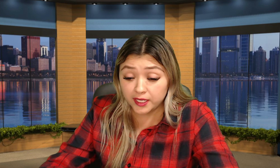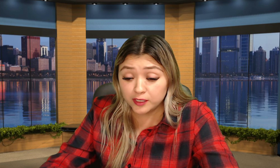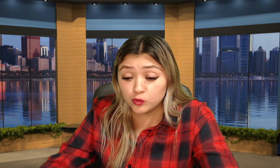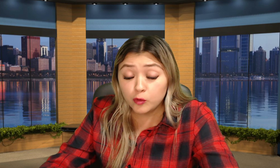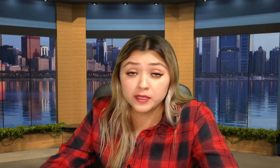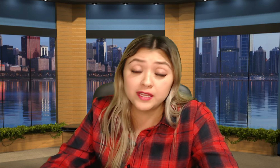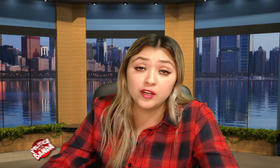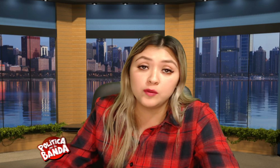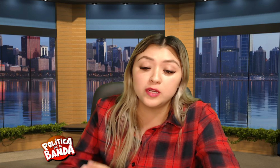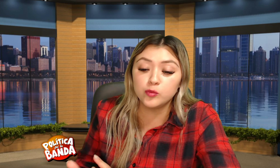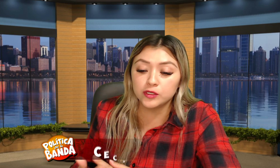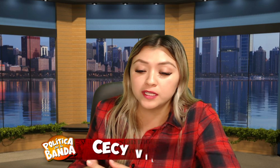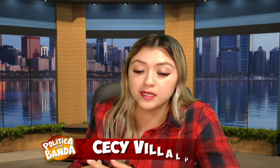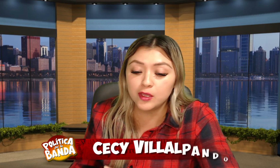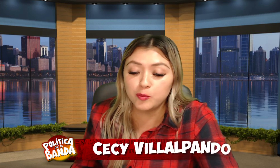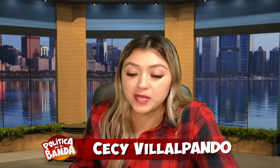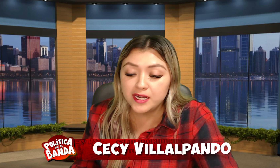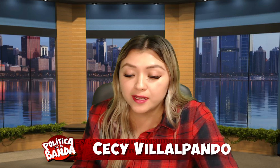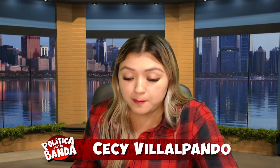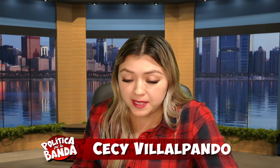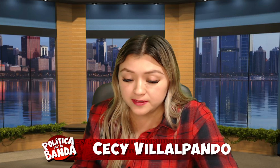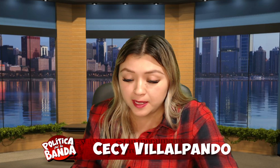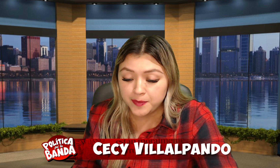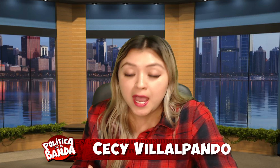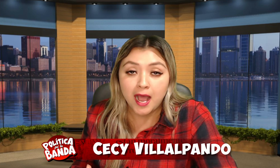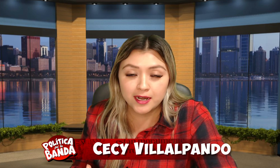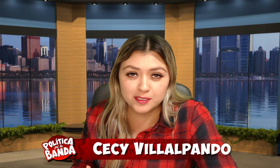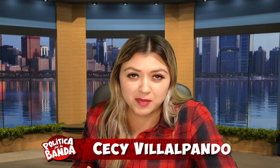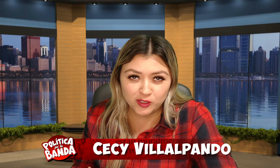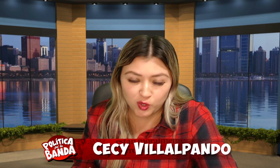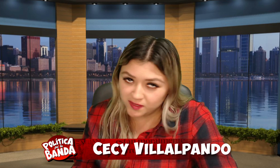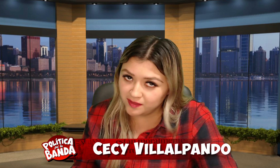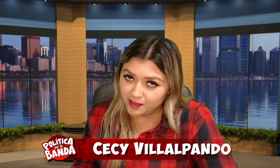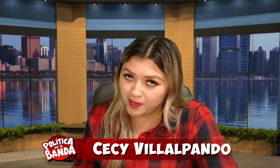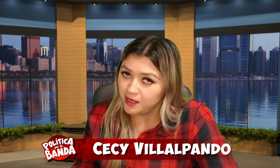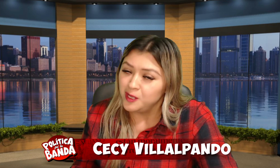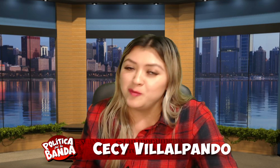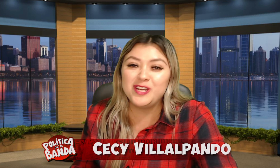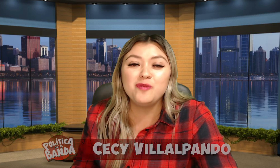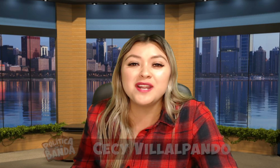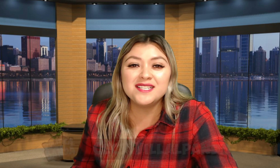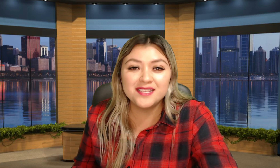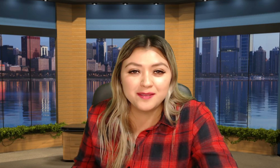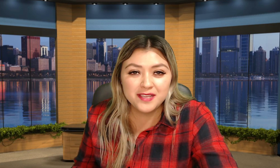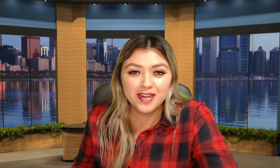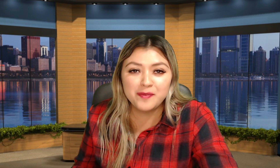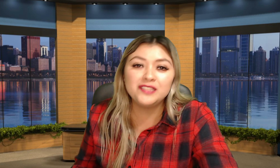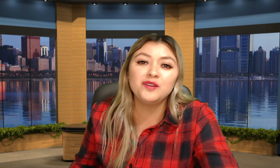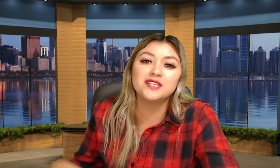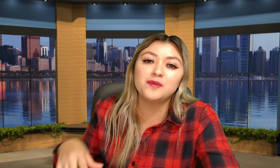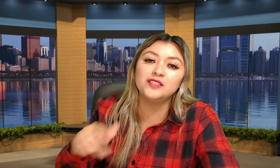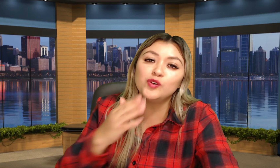por dejar su comentario, bien importante, qué opina, qué piensa al respecto de este tema. Mi nombre es Ceci